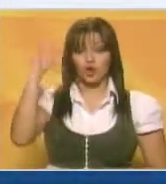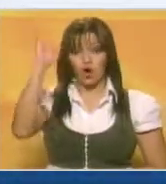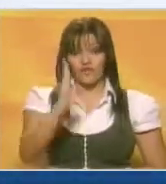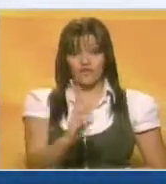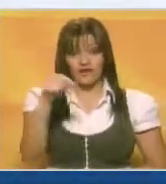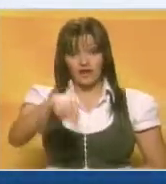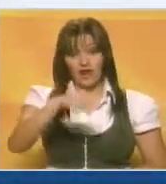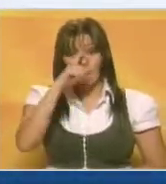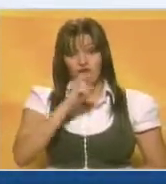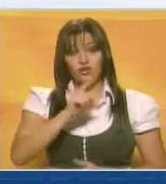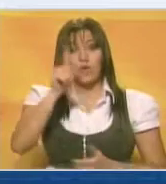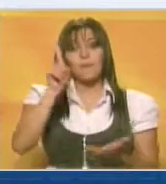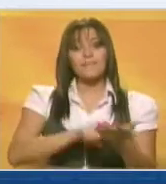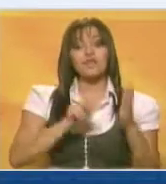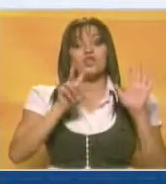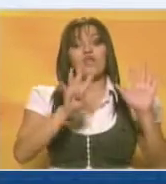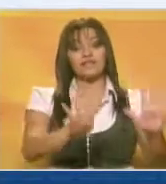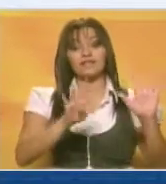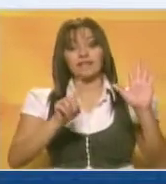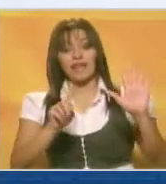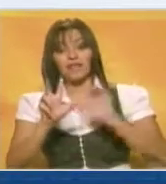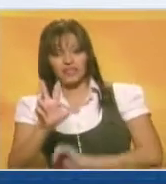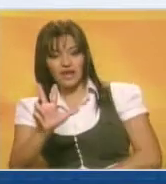año 63.